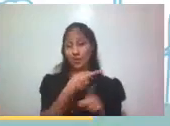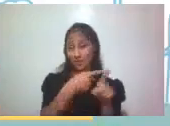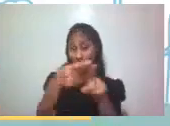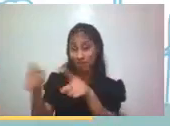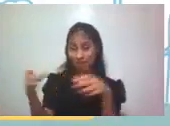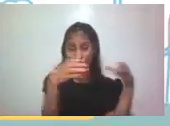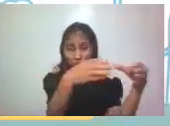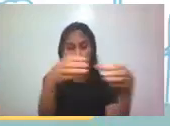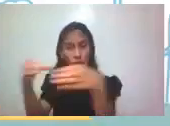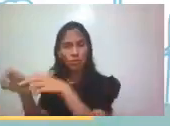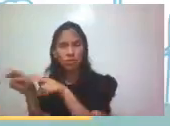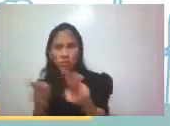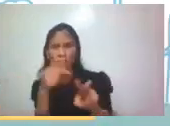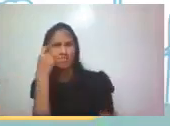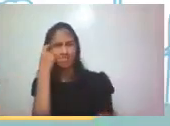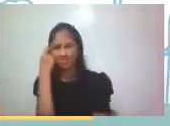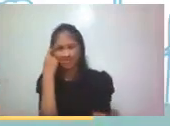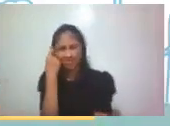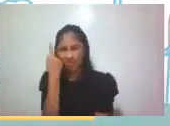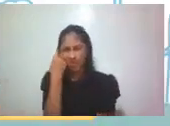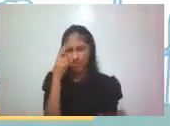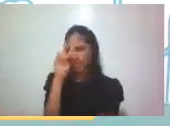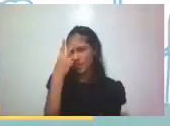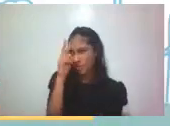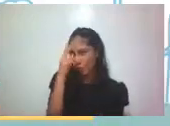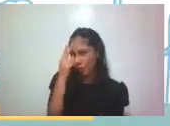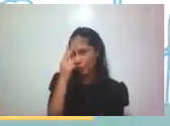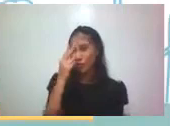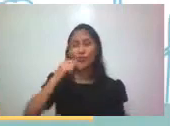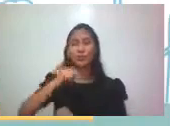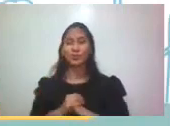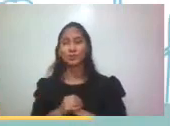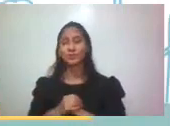comunidades y solicitan al SENACE poder clarificar varios temas.